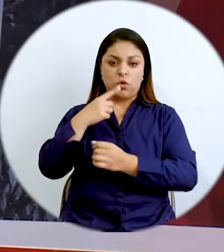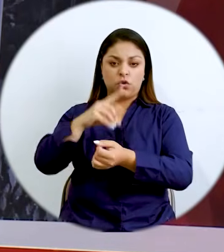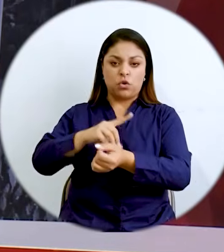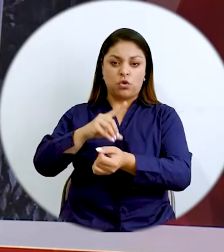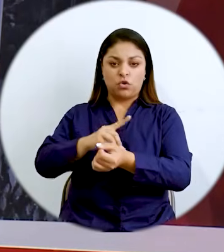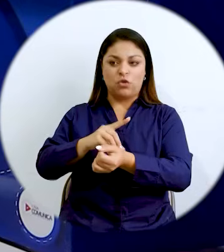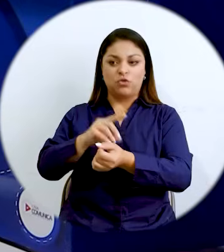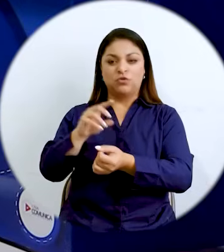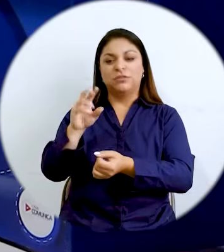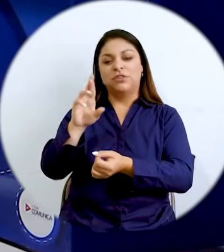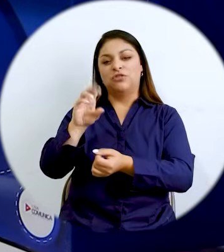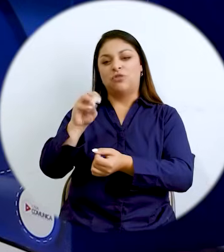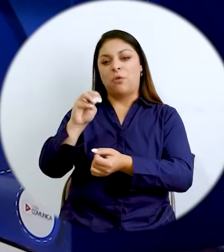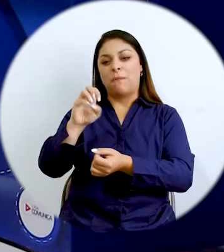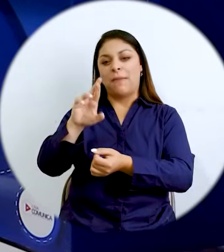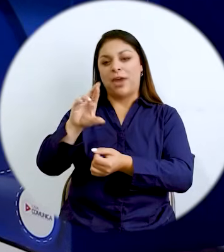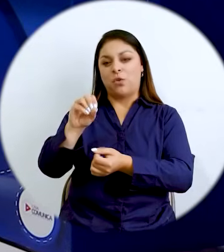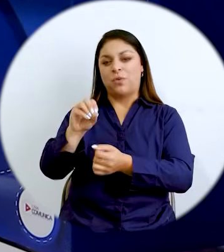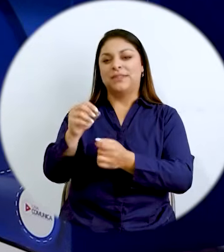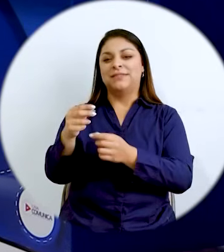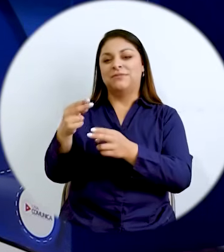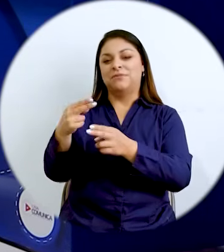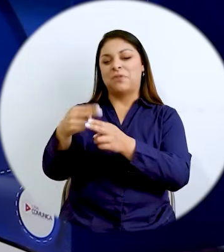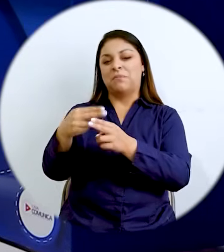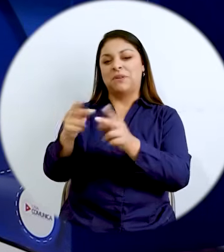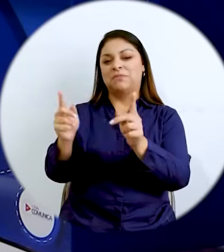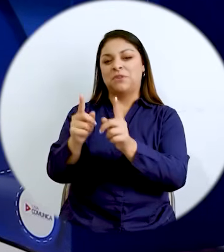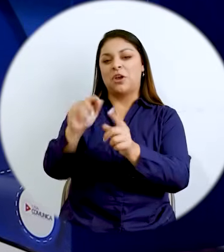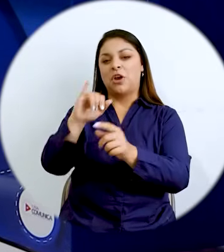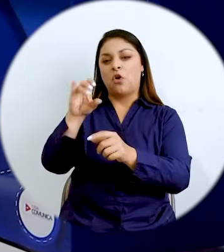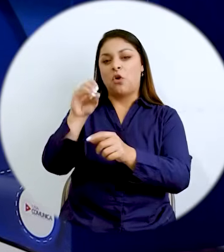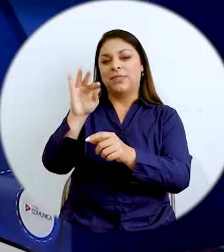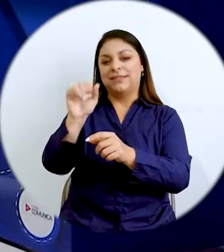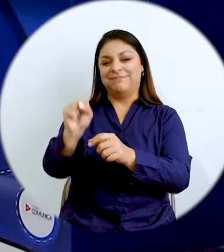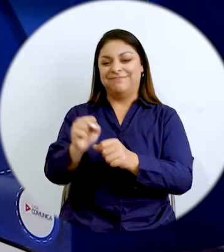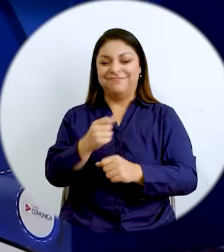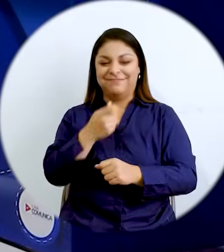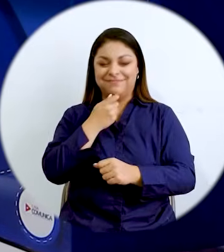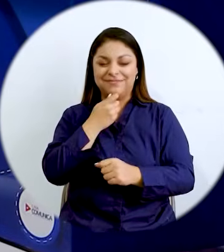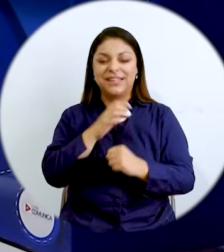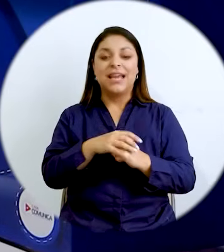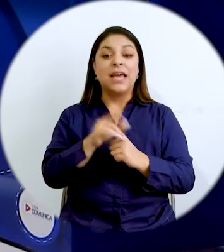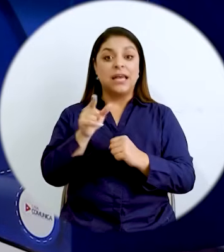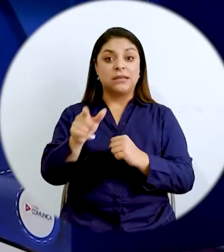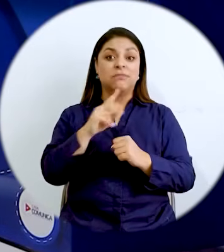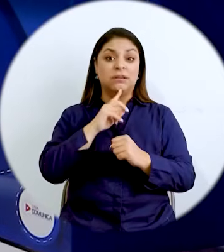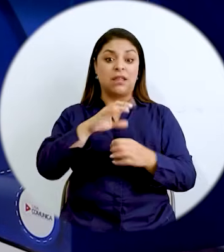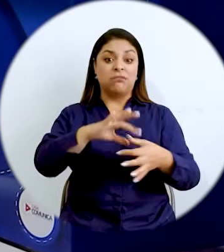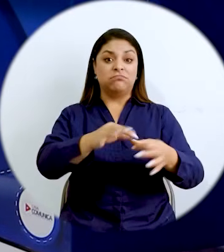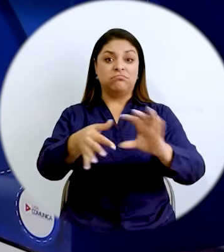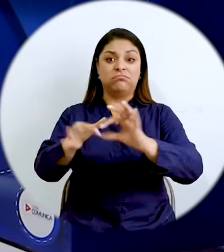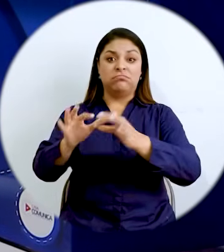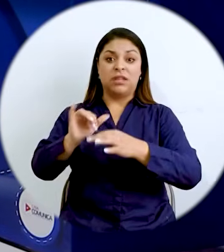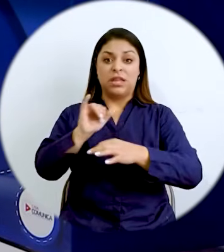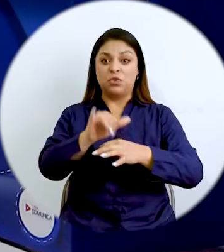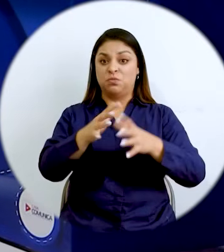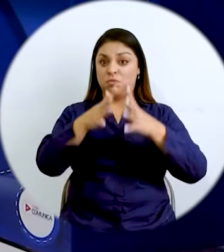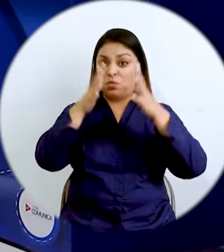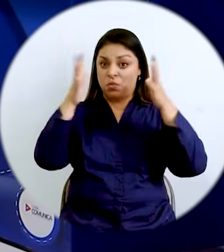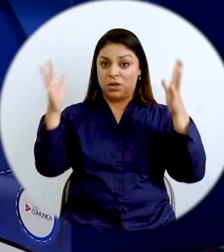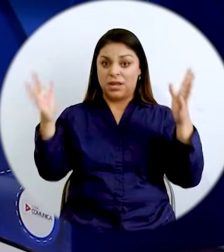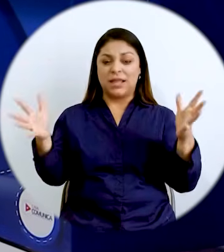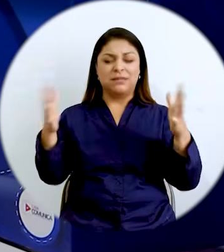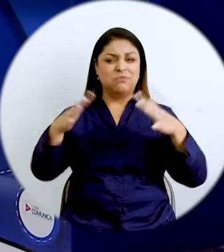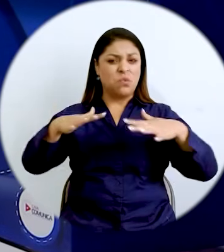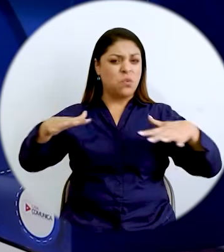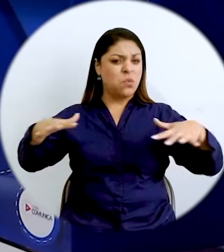Jotas, querido Jotas, ¿verdad? Sí. Es muy alto, así que es un sector muy importante y abarca muchas fincas